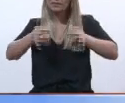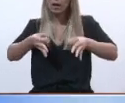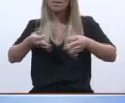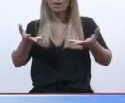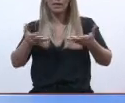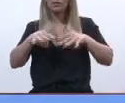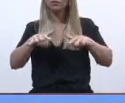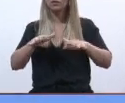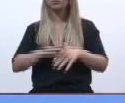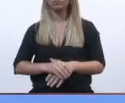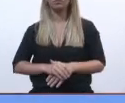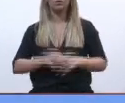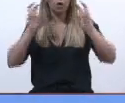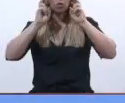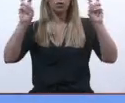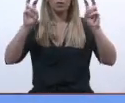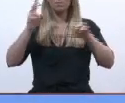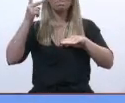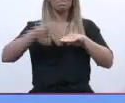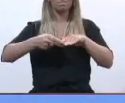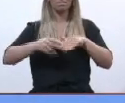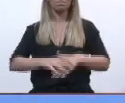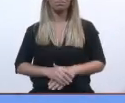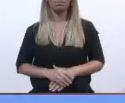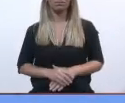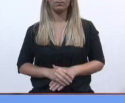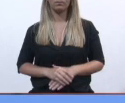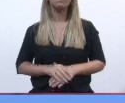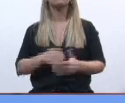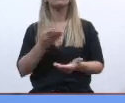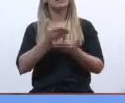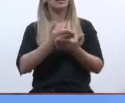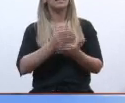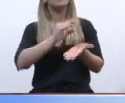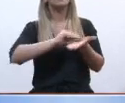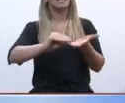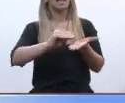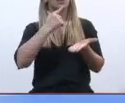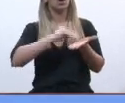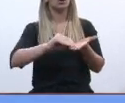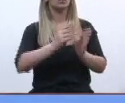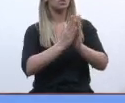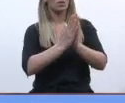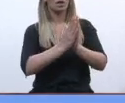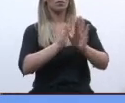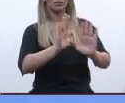este Necesita problema. como, perdón, necesito un Senador, espacio. senador Mayans, el micrófono.